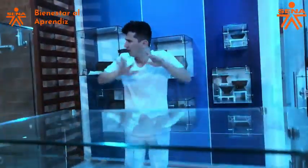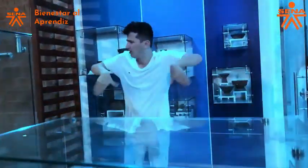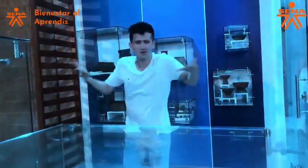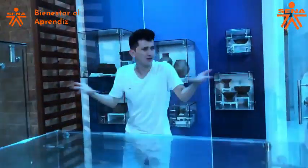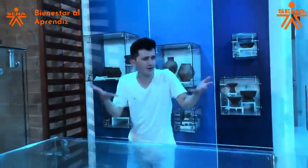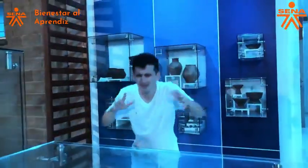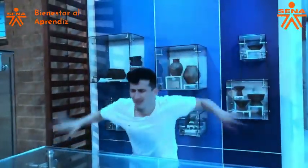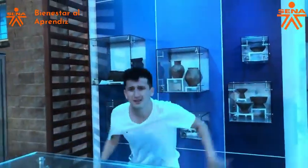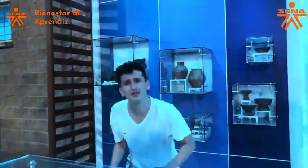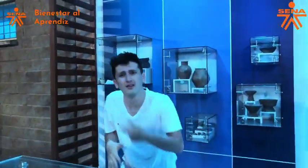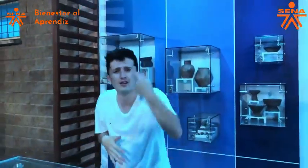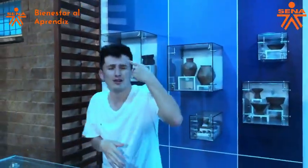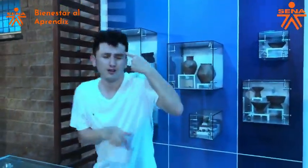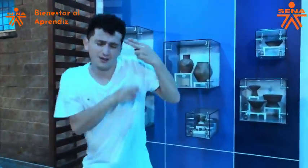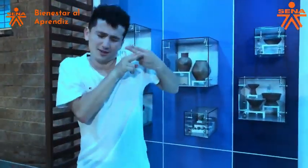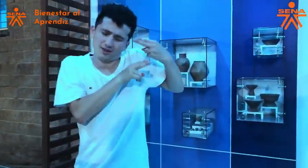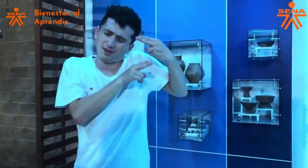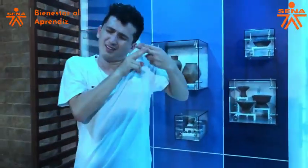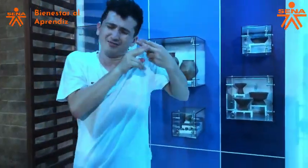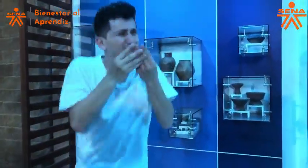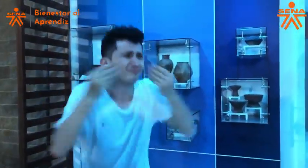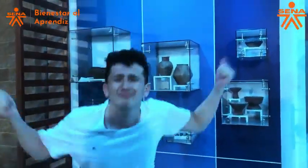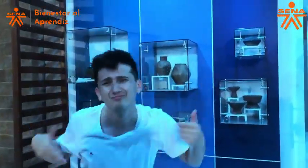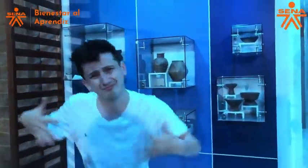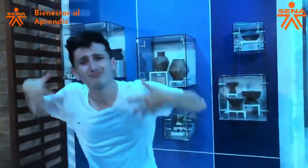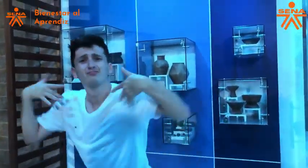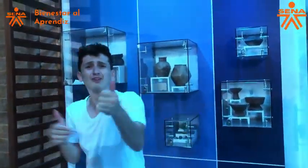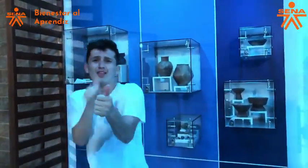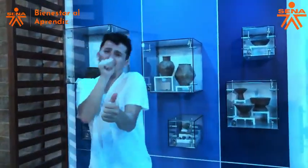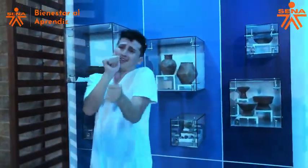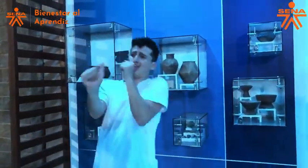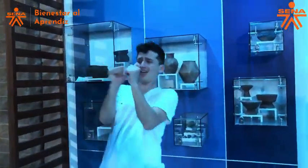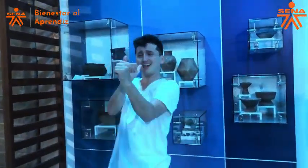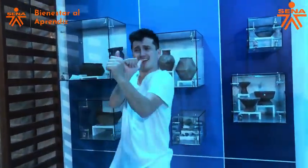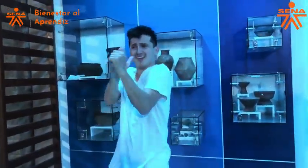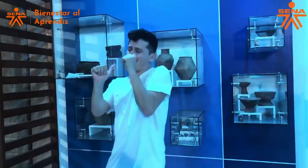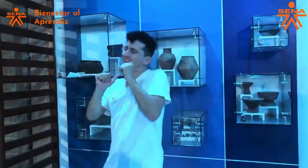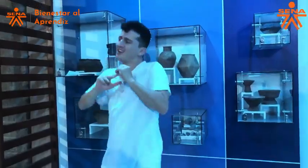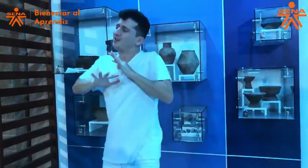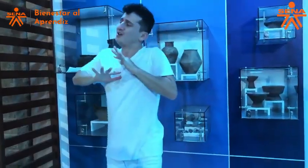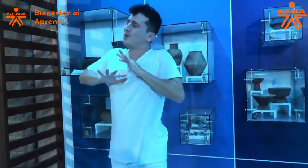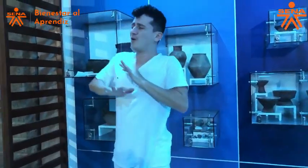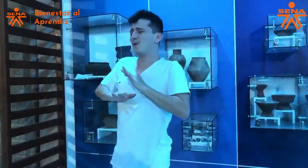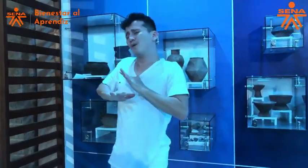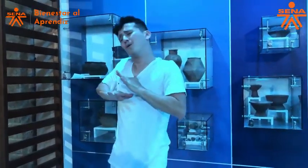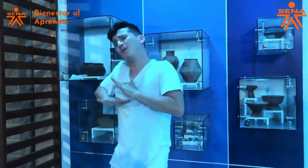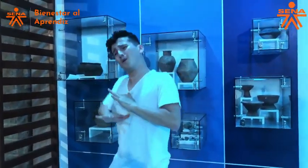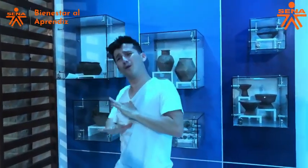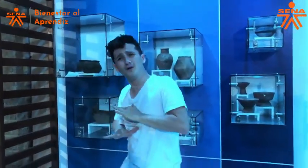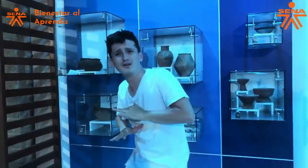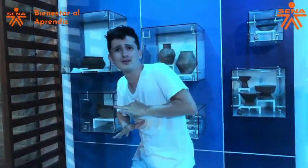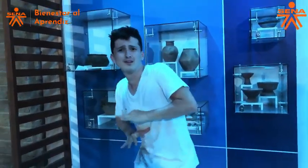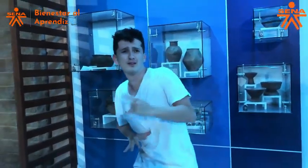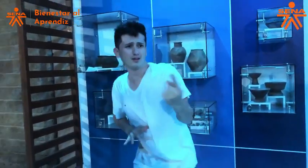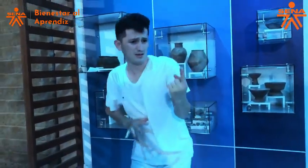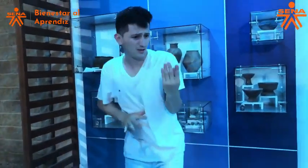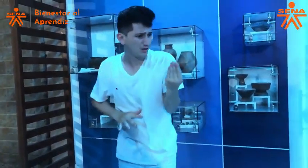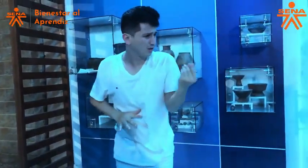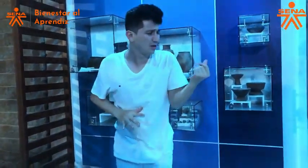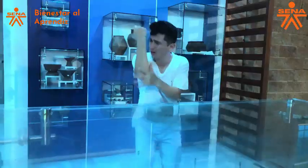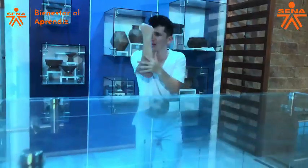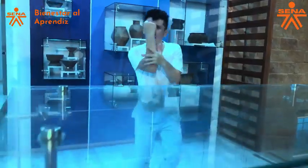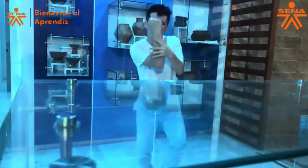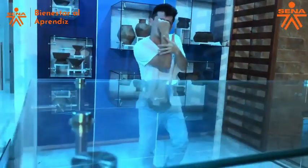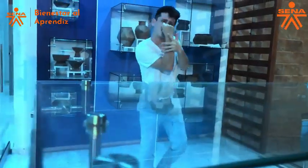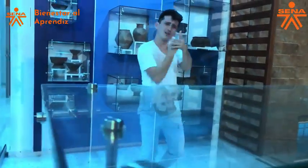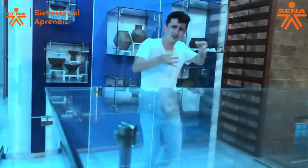yo tomo por olvidarte, porque sinceramente duele recordarte. Si tú no estás, la soledad ganó el combate. La